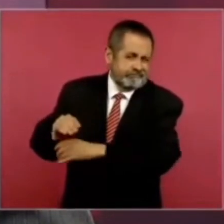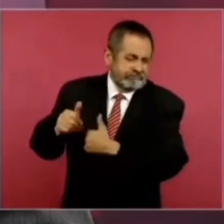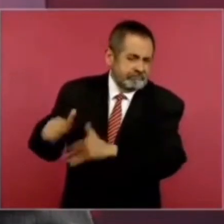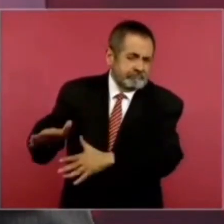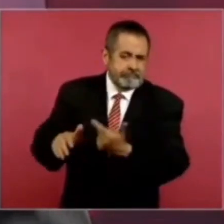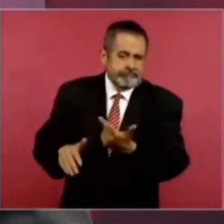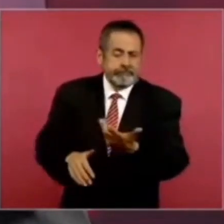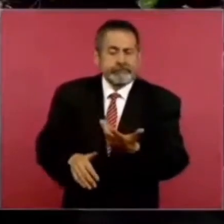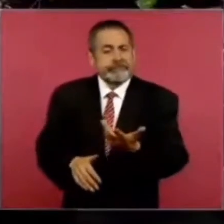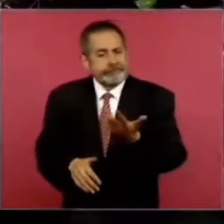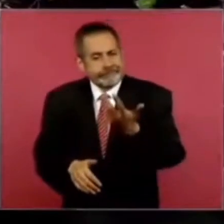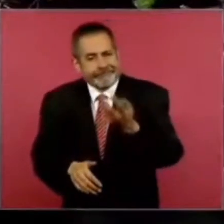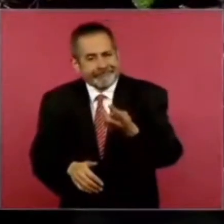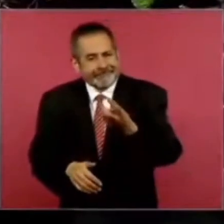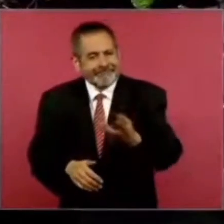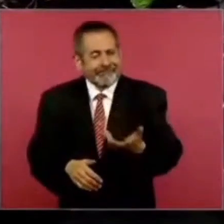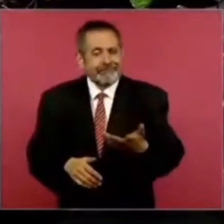porque todo eso